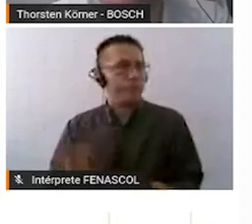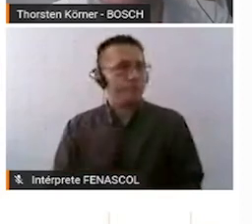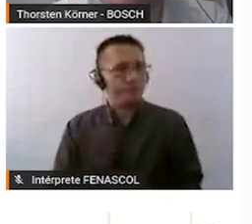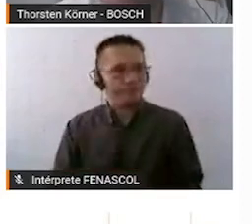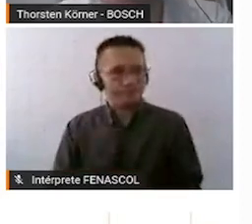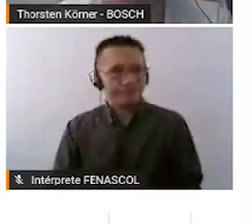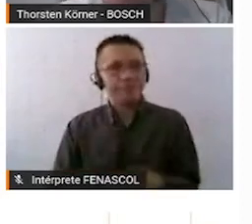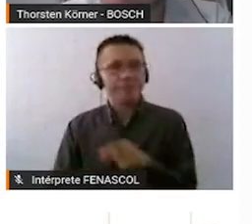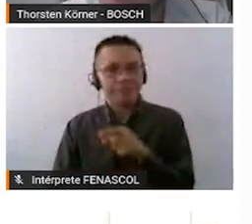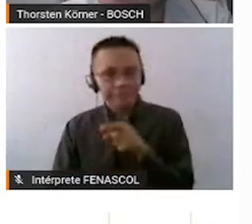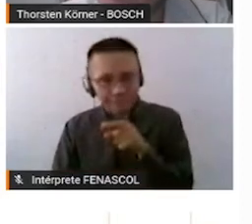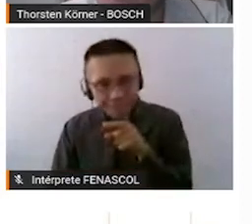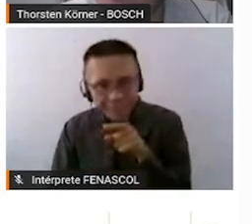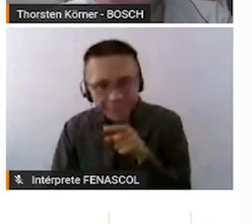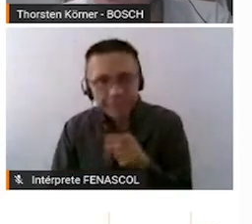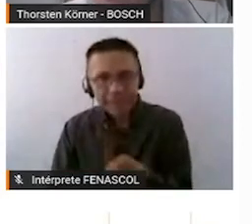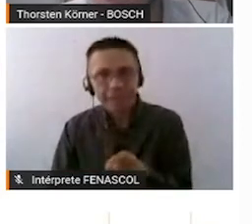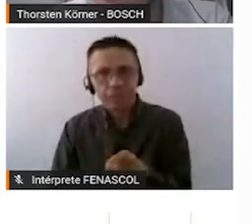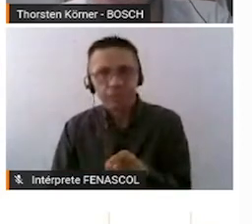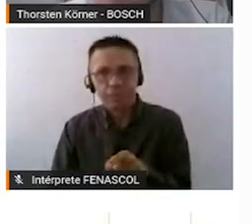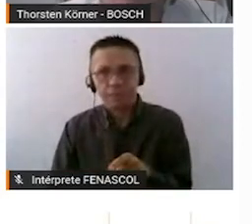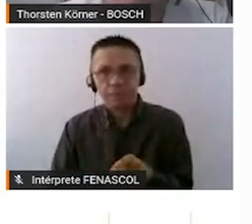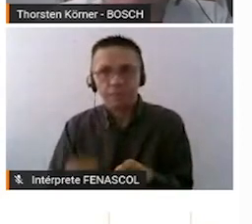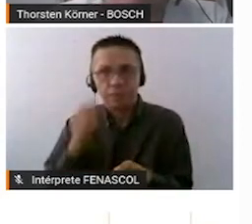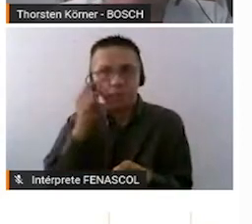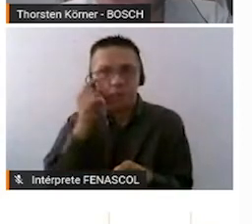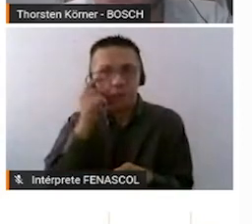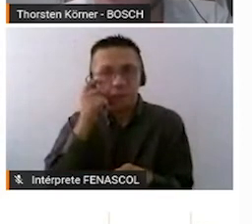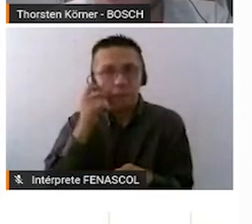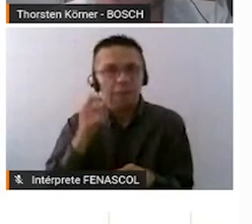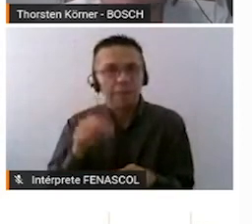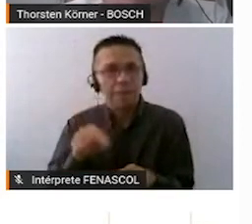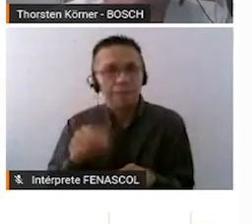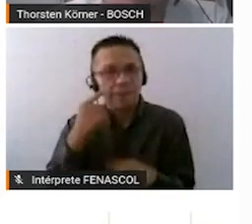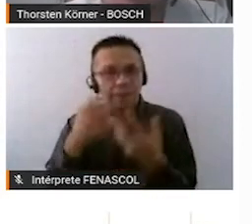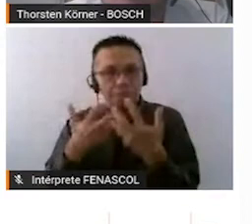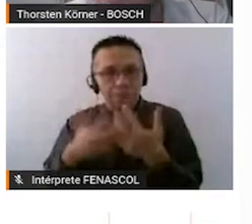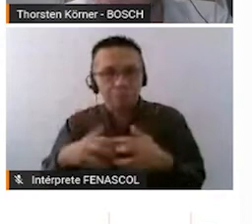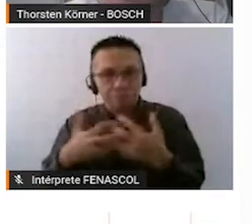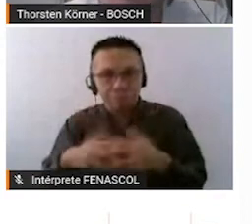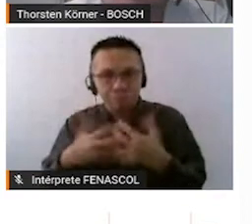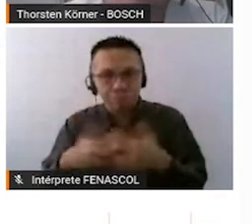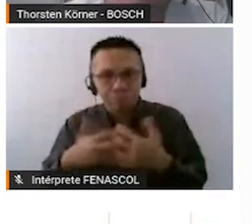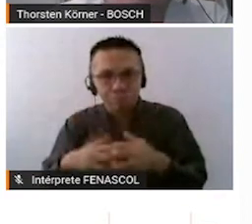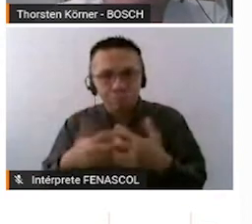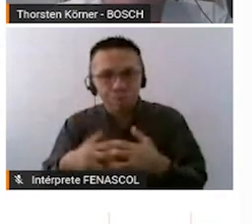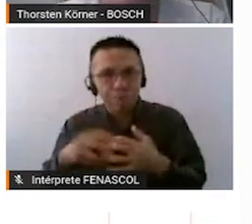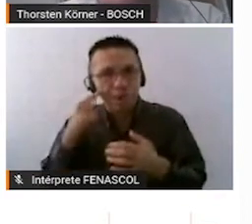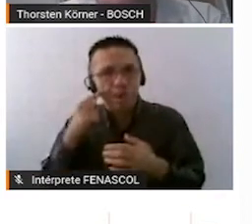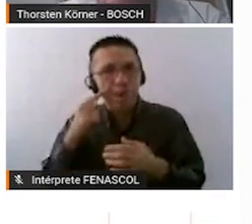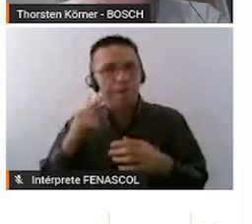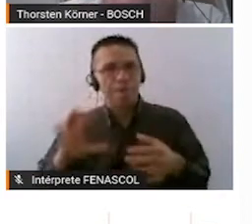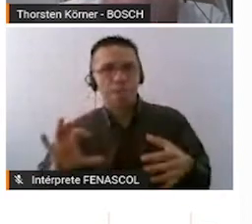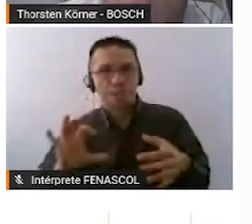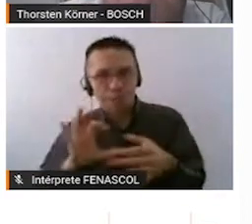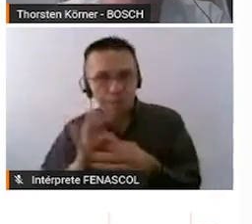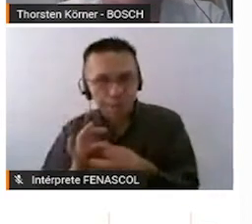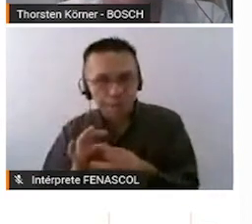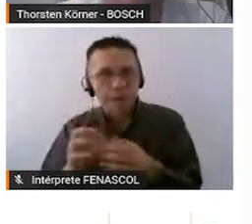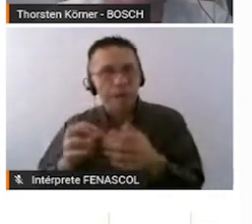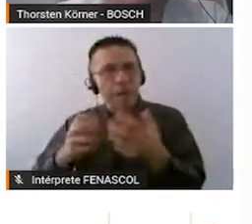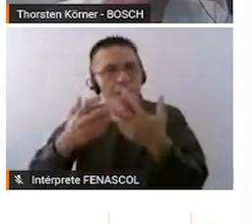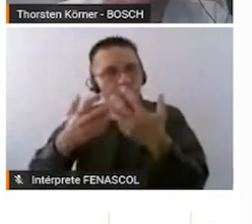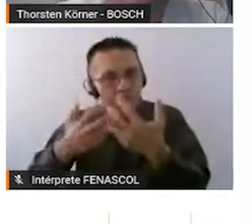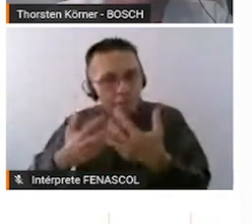los factores claves dentro de la fábrica del futuro, dentro de la fábrica conectada. Y a su vez